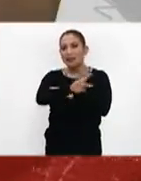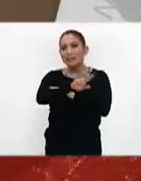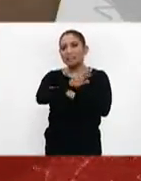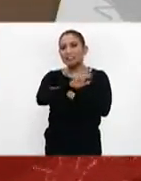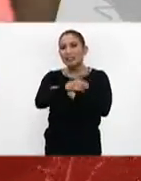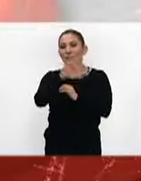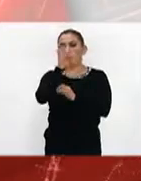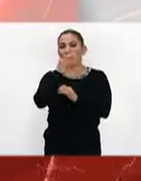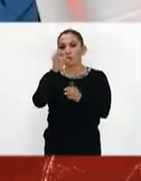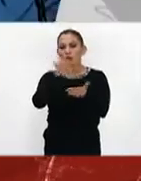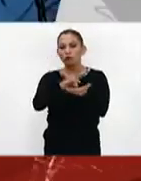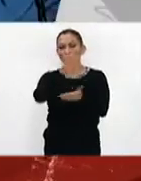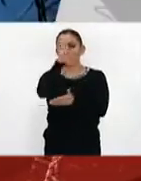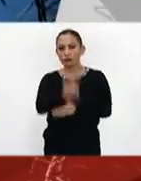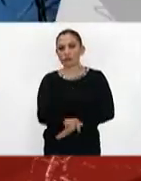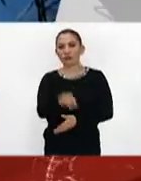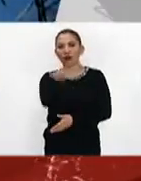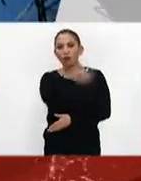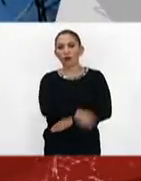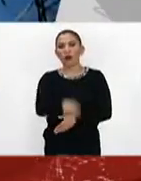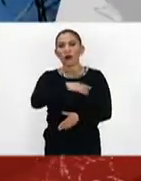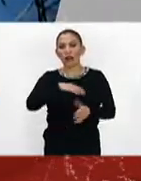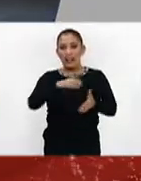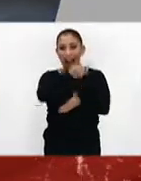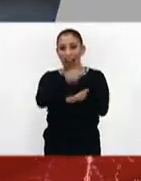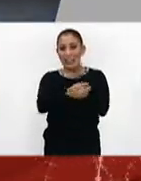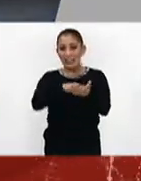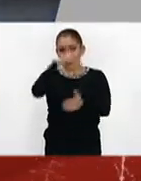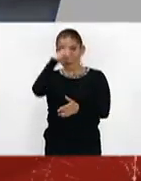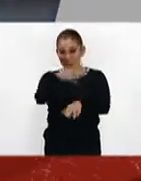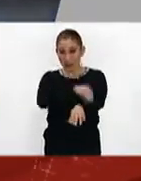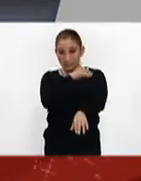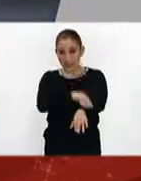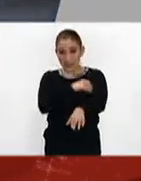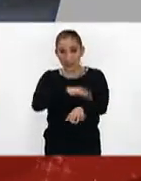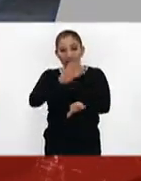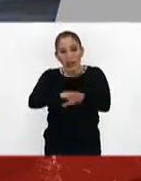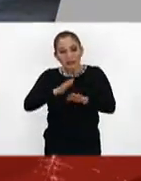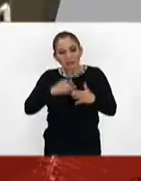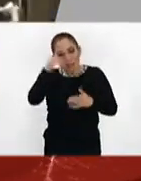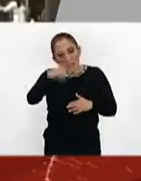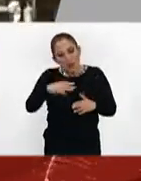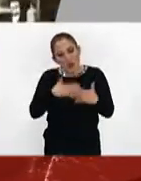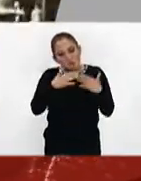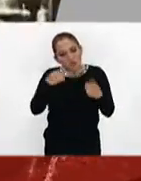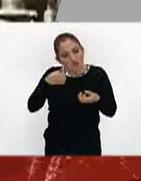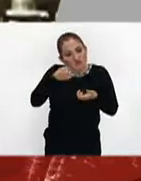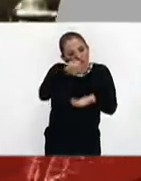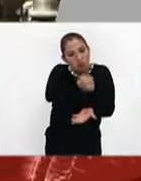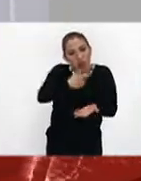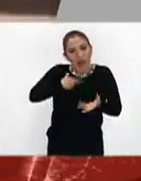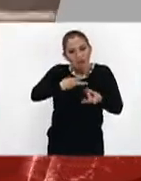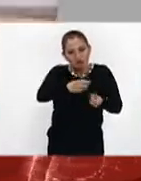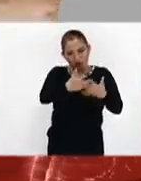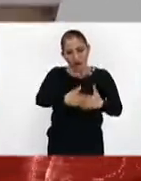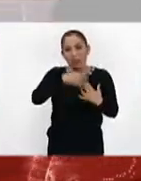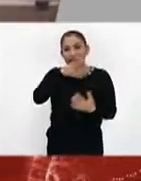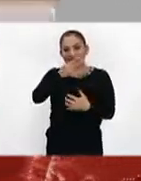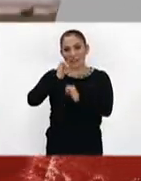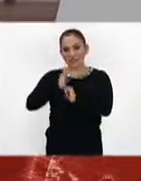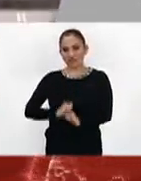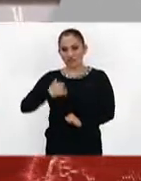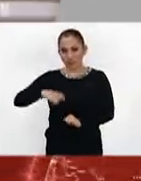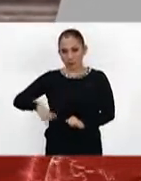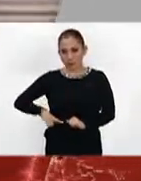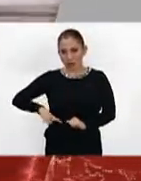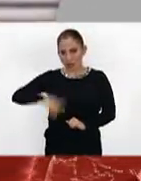puntos base. La reforma energética convirtió a México en un país más atractivo y confiable para las inversiones, dice el vocero del Gobierno de